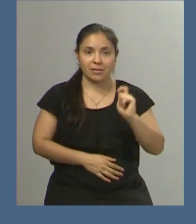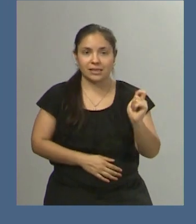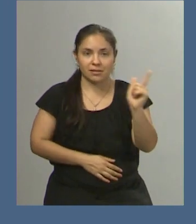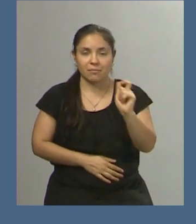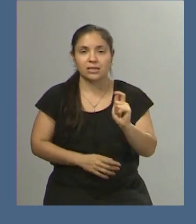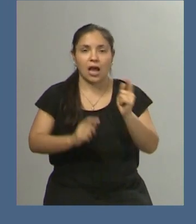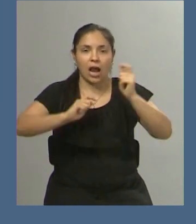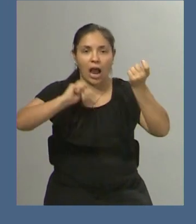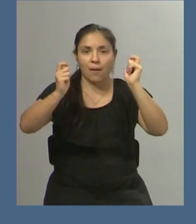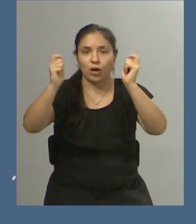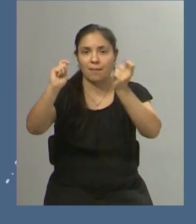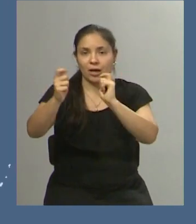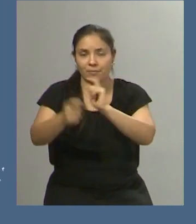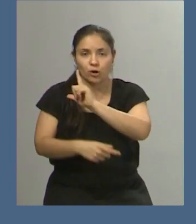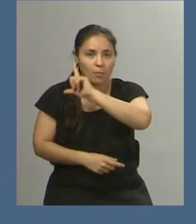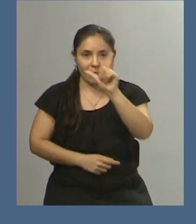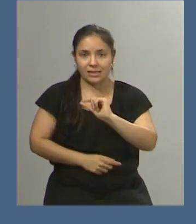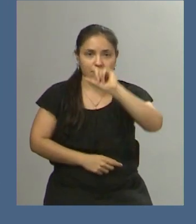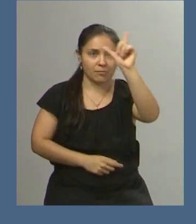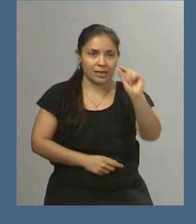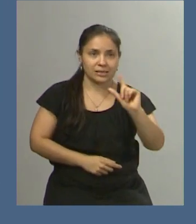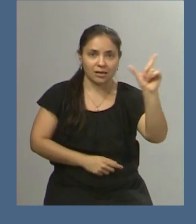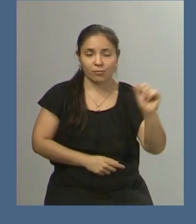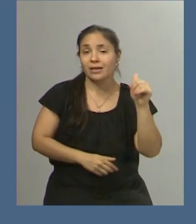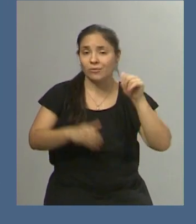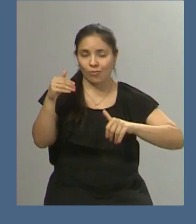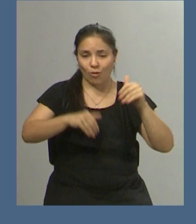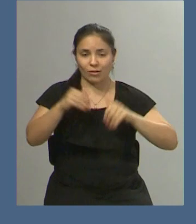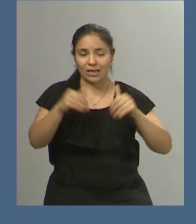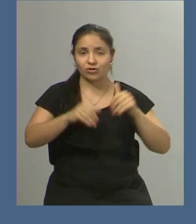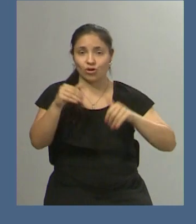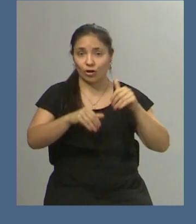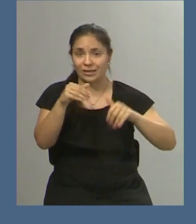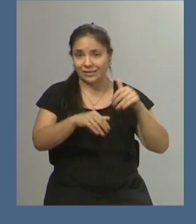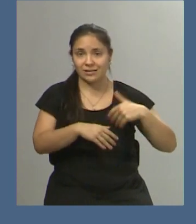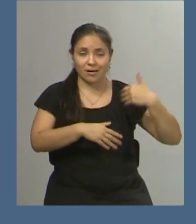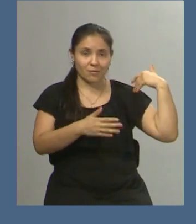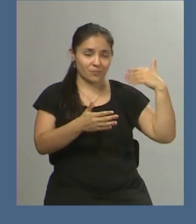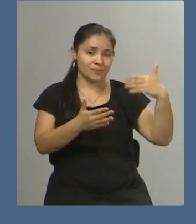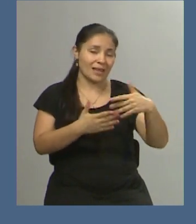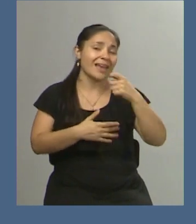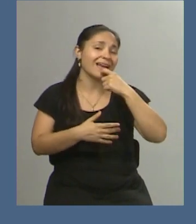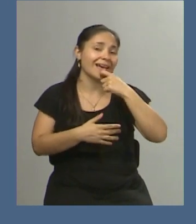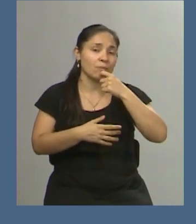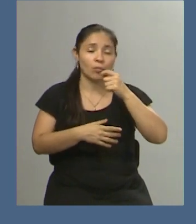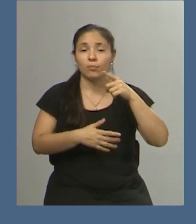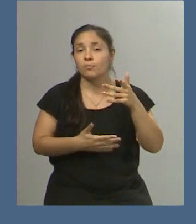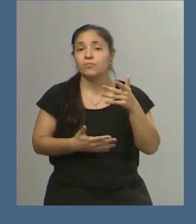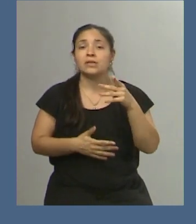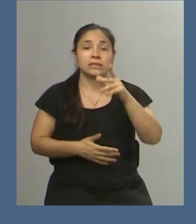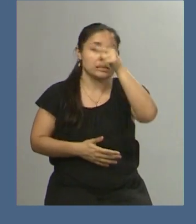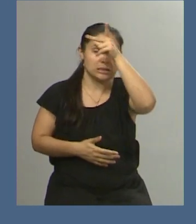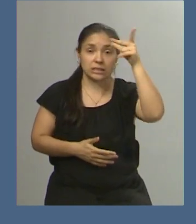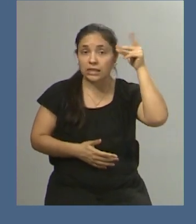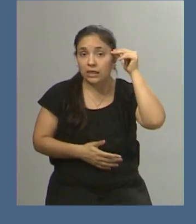Las nuevas realidades, consecuencia de las elecciones que se han desarrollado, por ejemplo, en